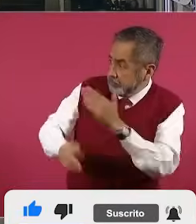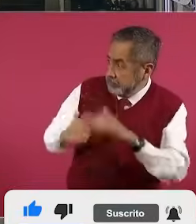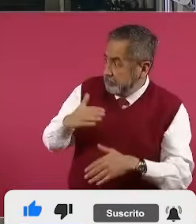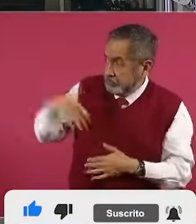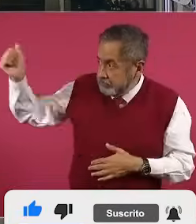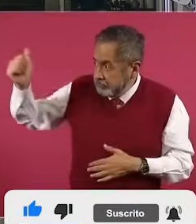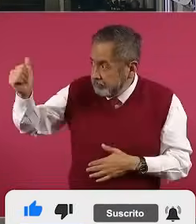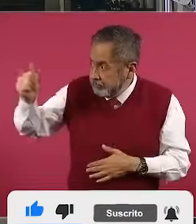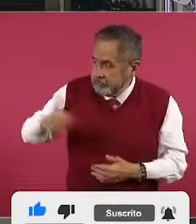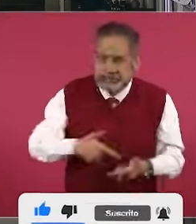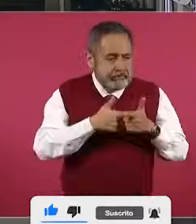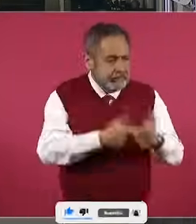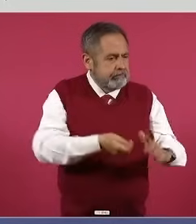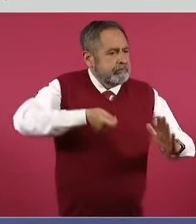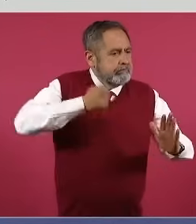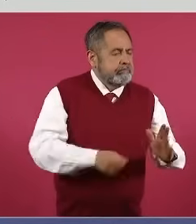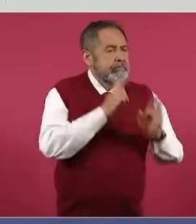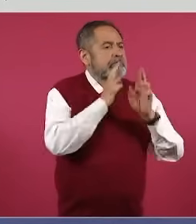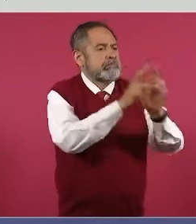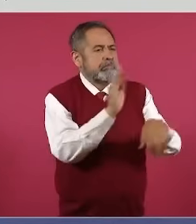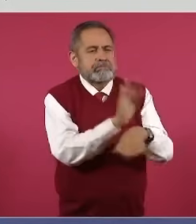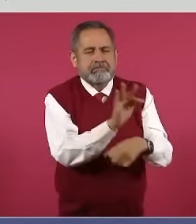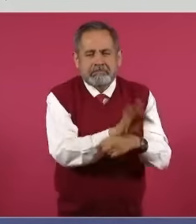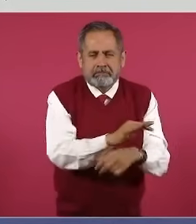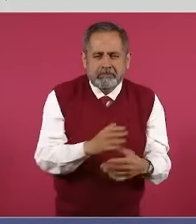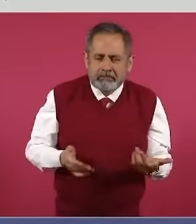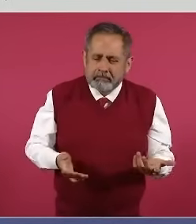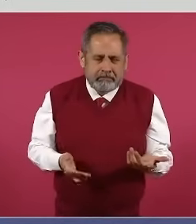porque ya tienen para resolver.